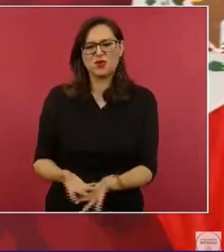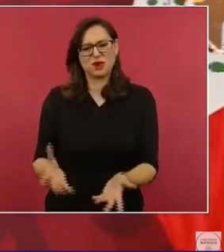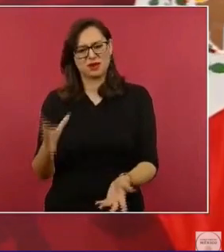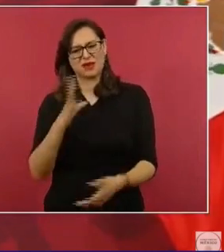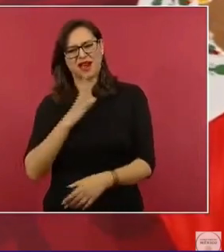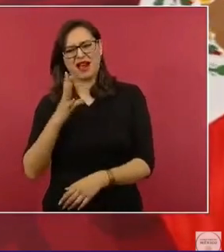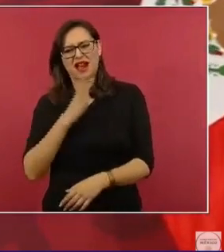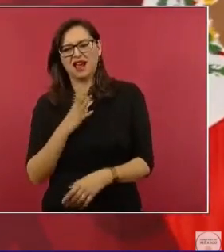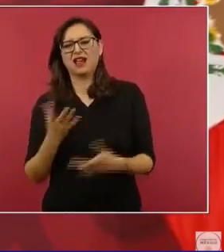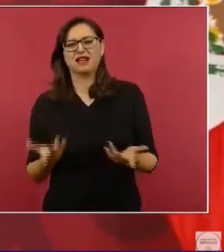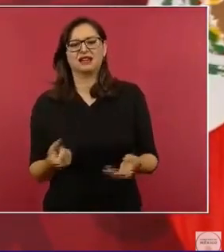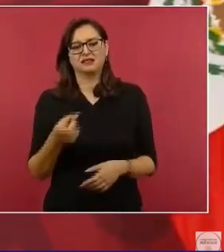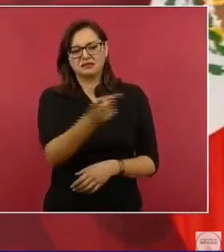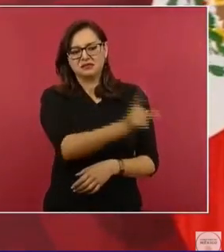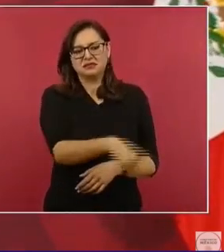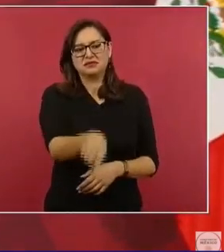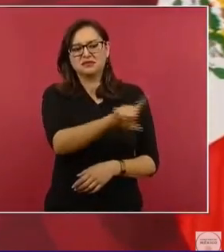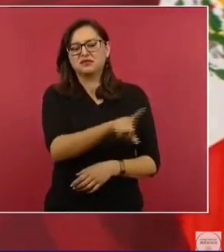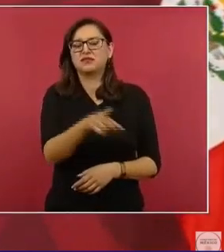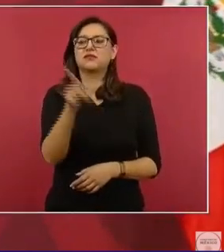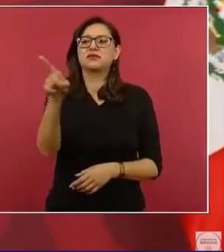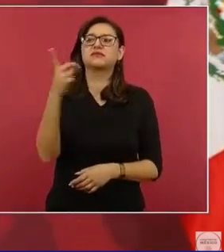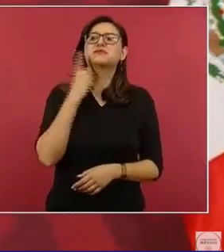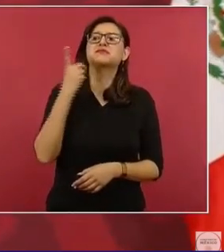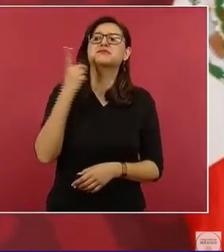los votos.